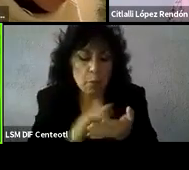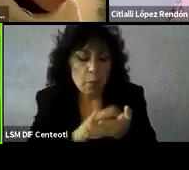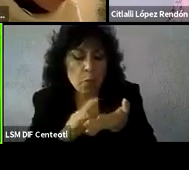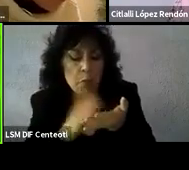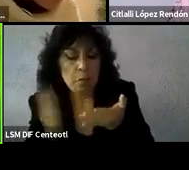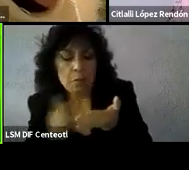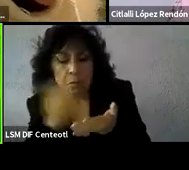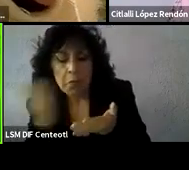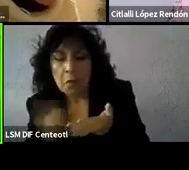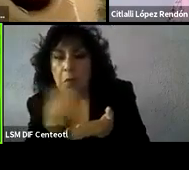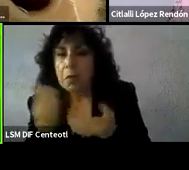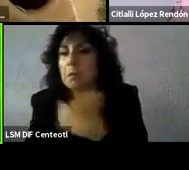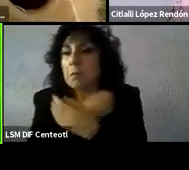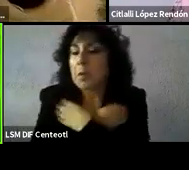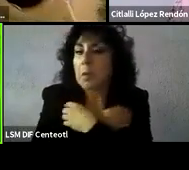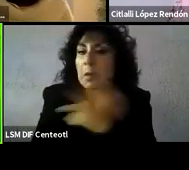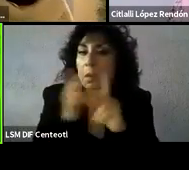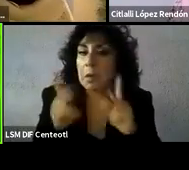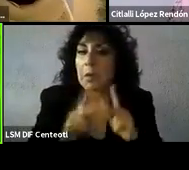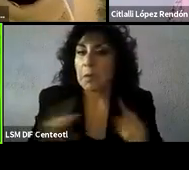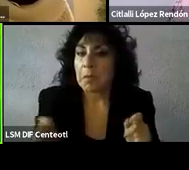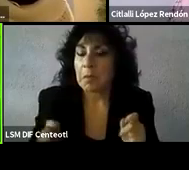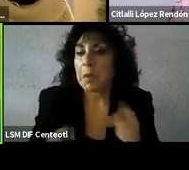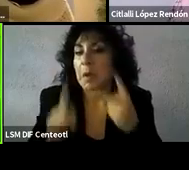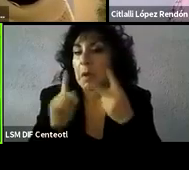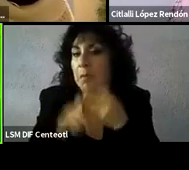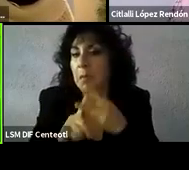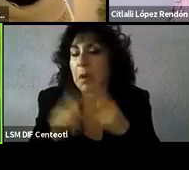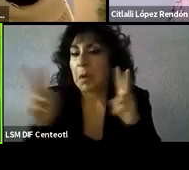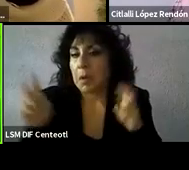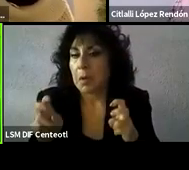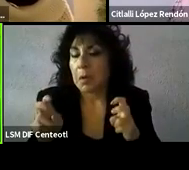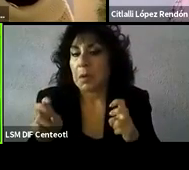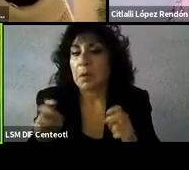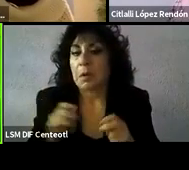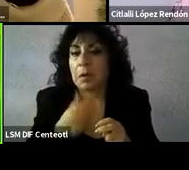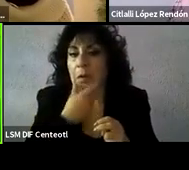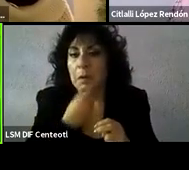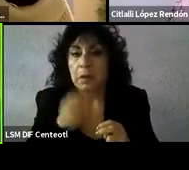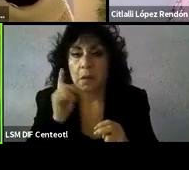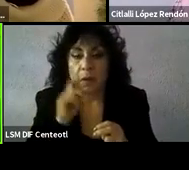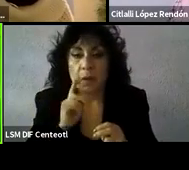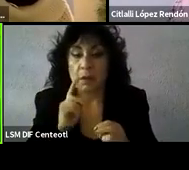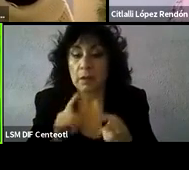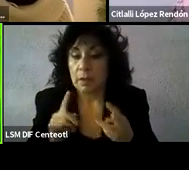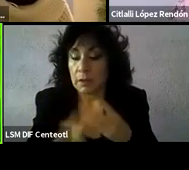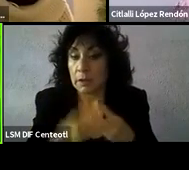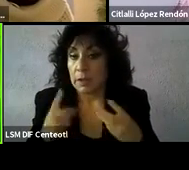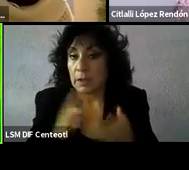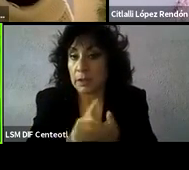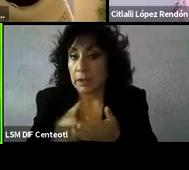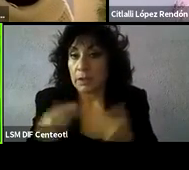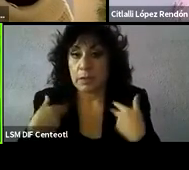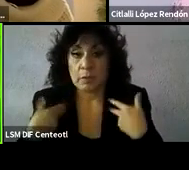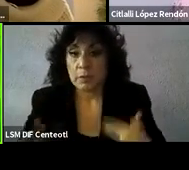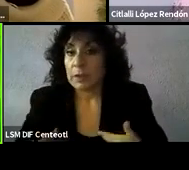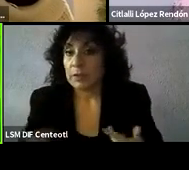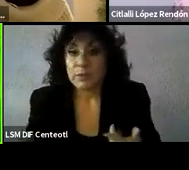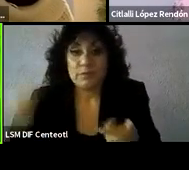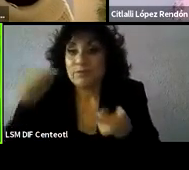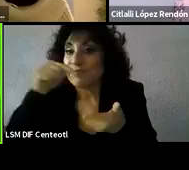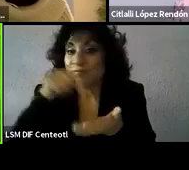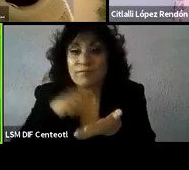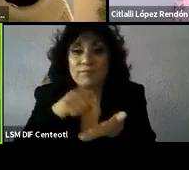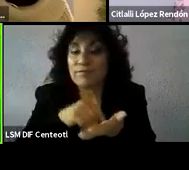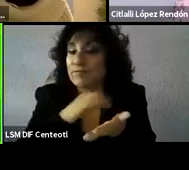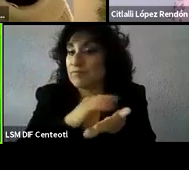y género y derechos humanos no están presentes. Entonces, es como una cuestión de